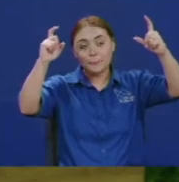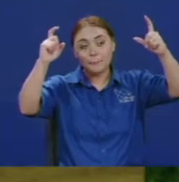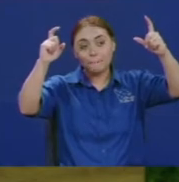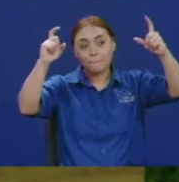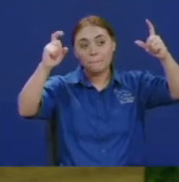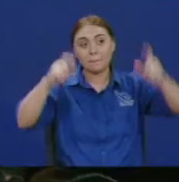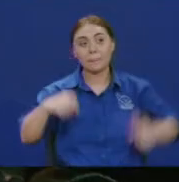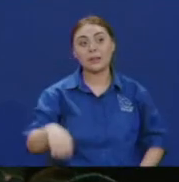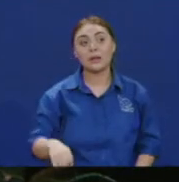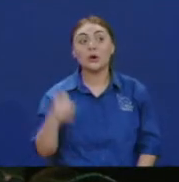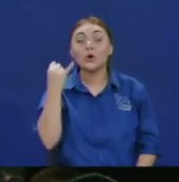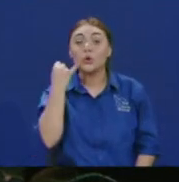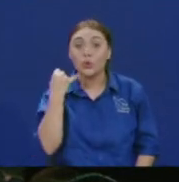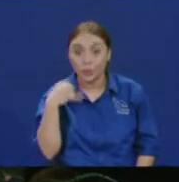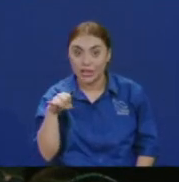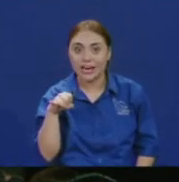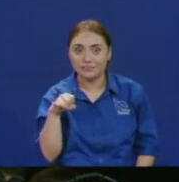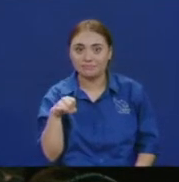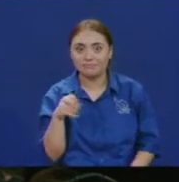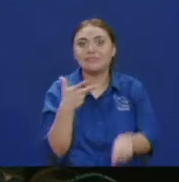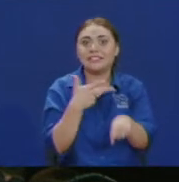Y esa era la Pascua tardía.